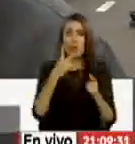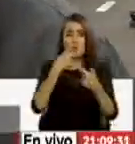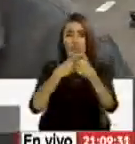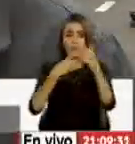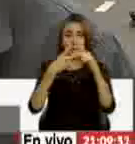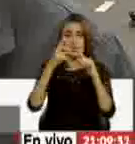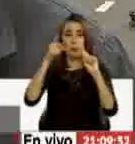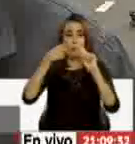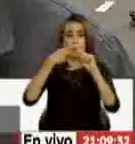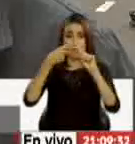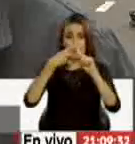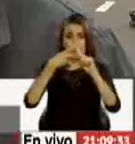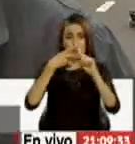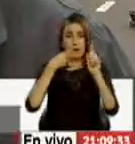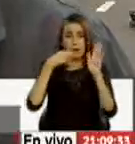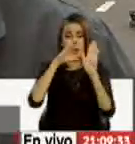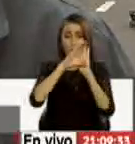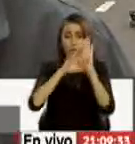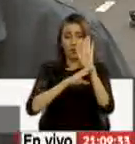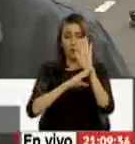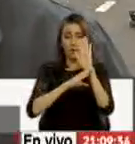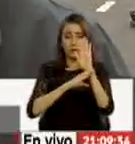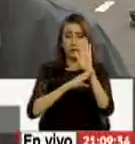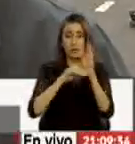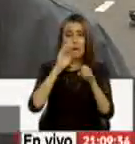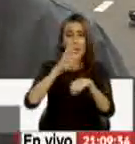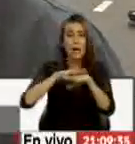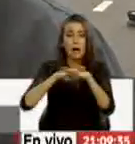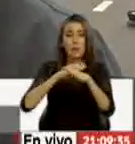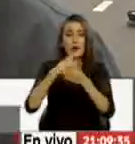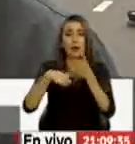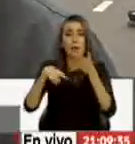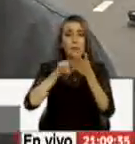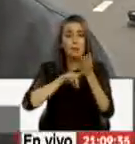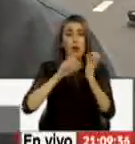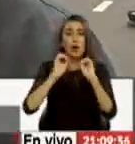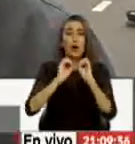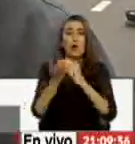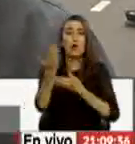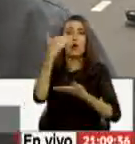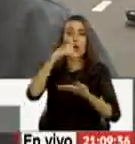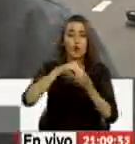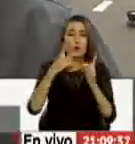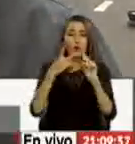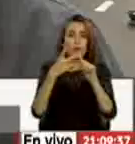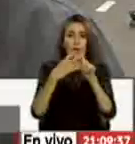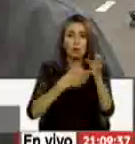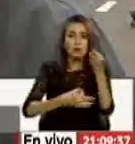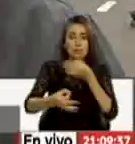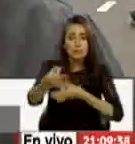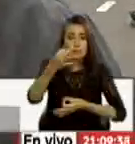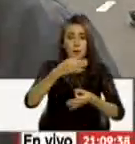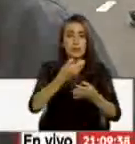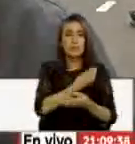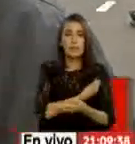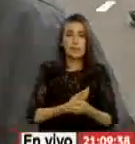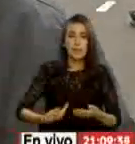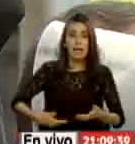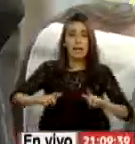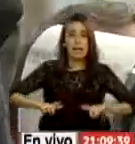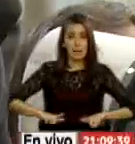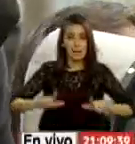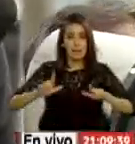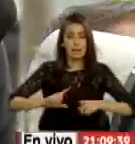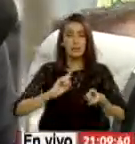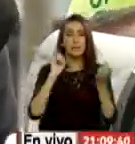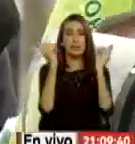o declarar la inconstitucionalidad de la convocatoria o devolverle el documento para que el señor presidente rectifique.